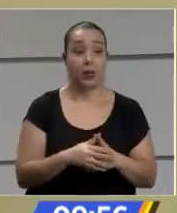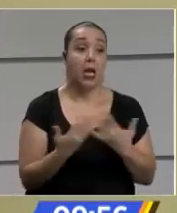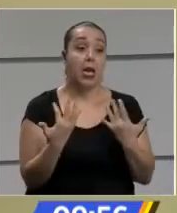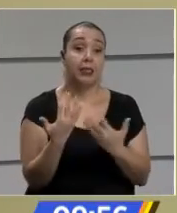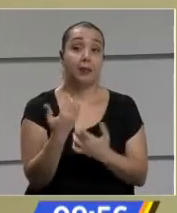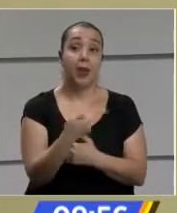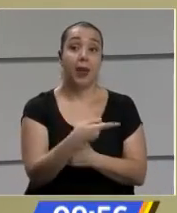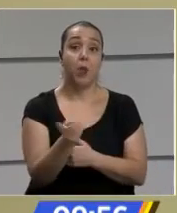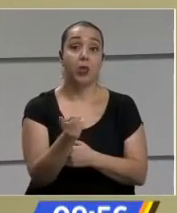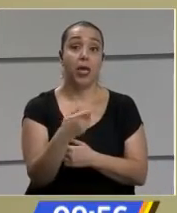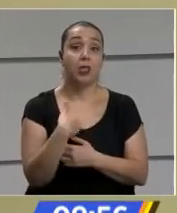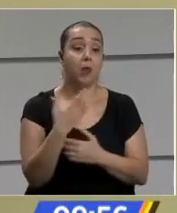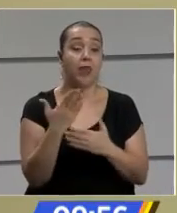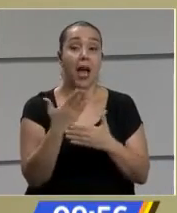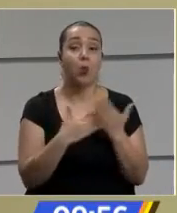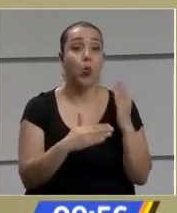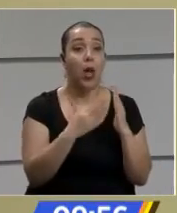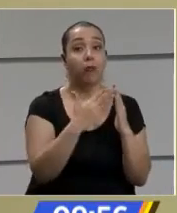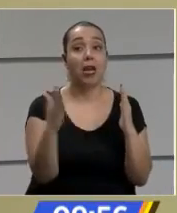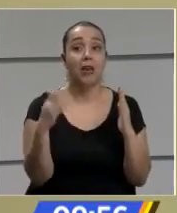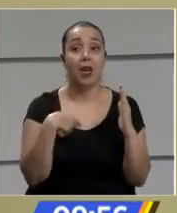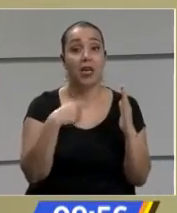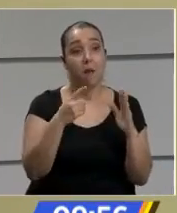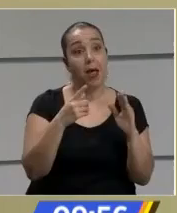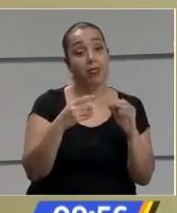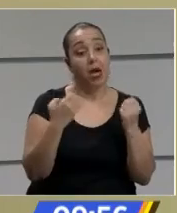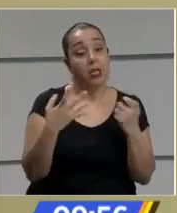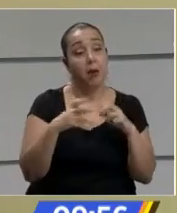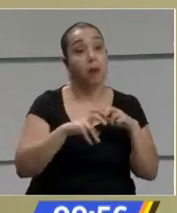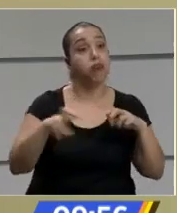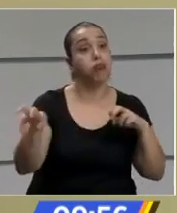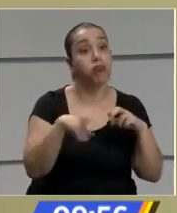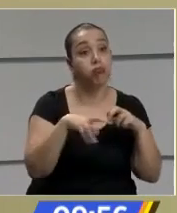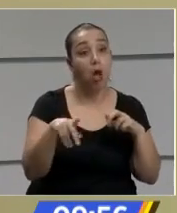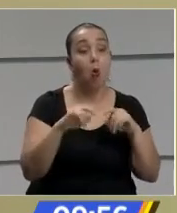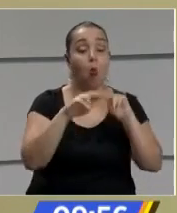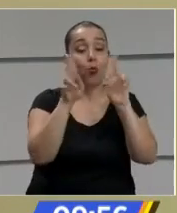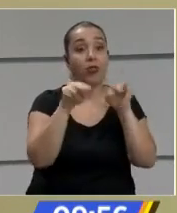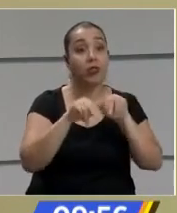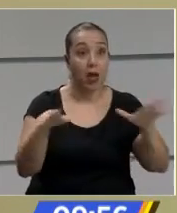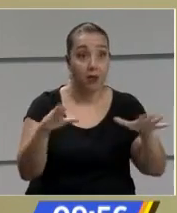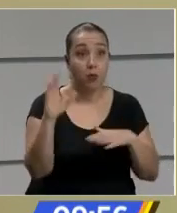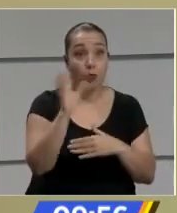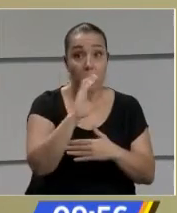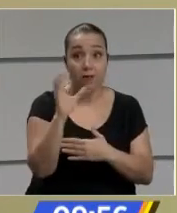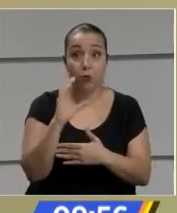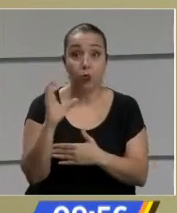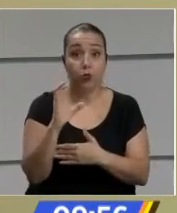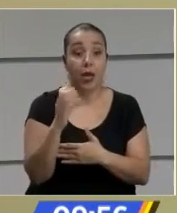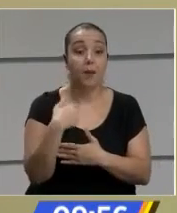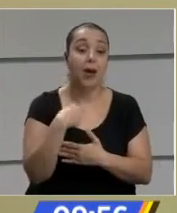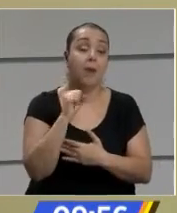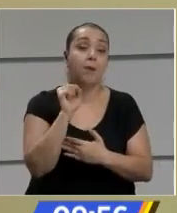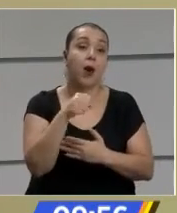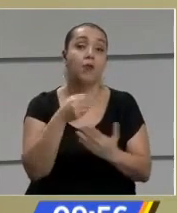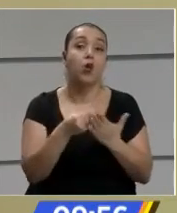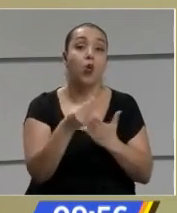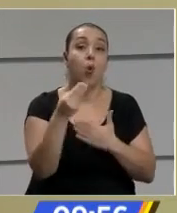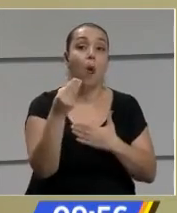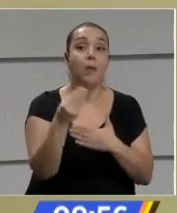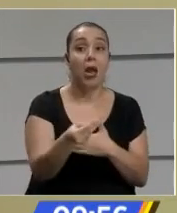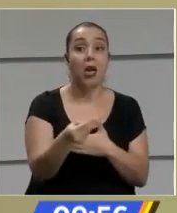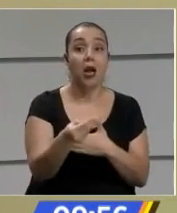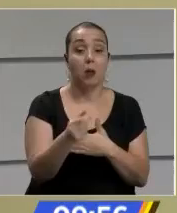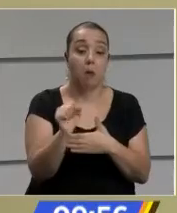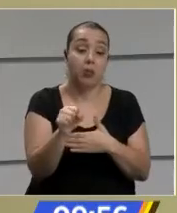alguna librería que tenga servicio en línea, yo la pueda encontrar hoy para poder comprarlo. Sea que esté